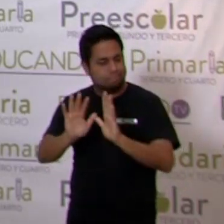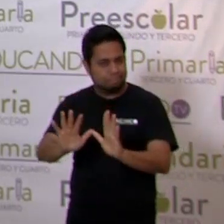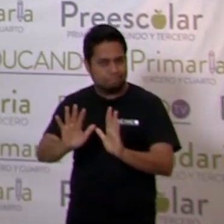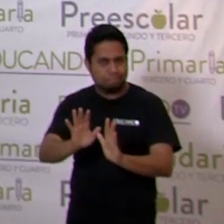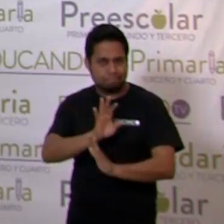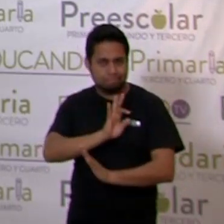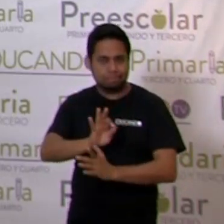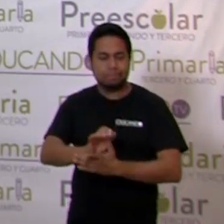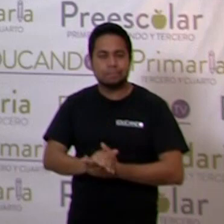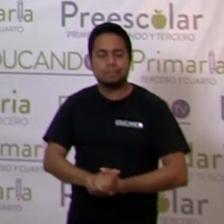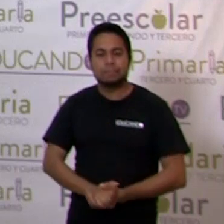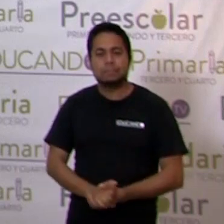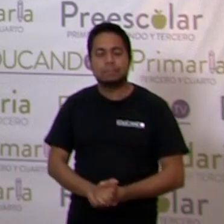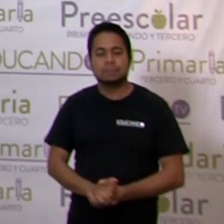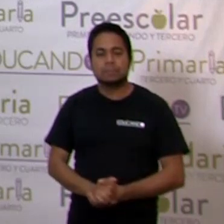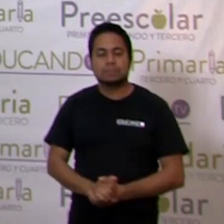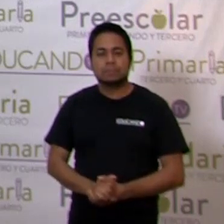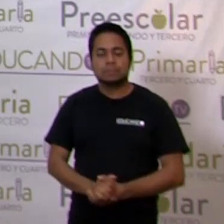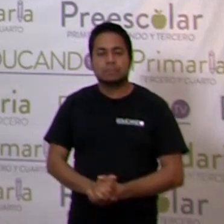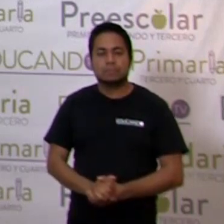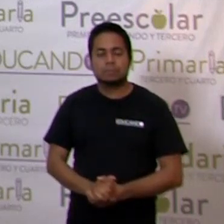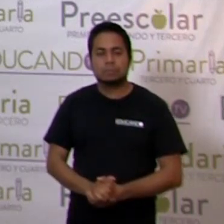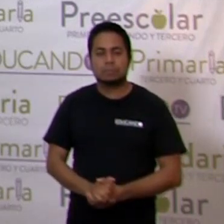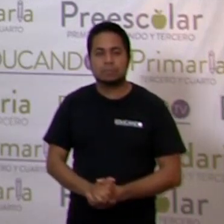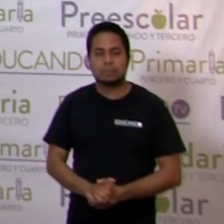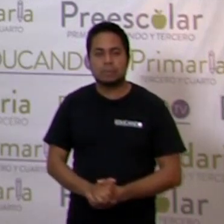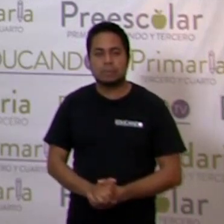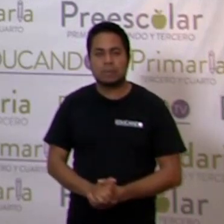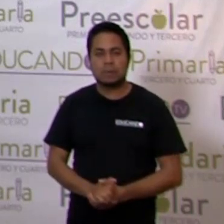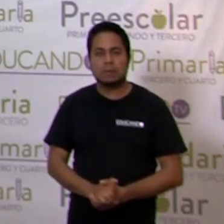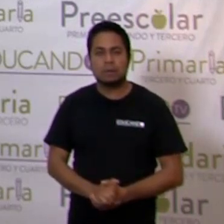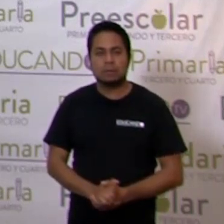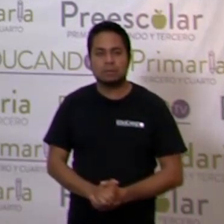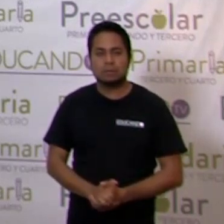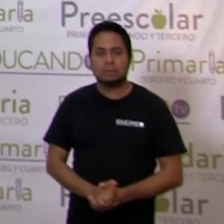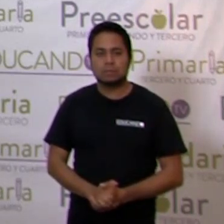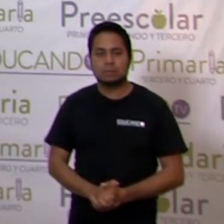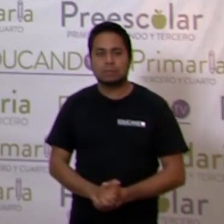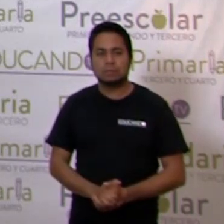a ver esto